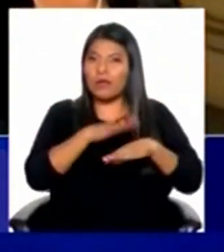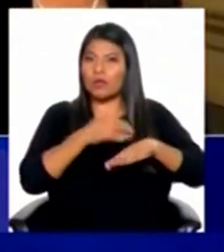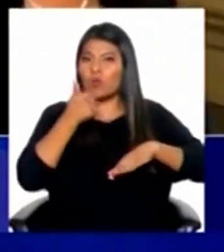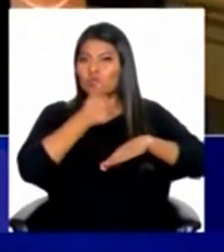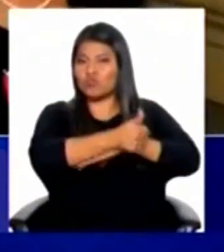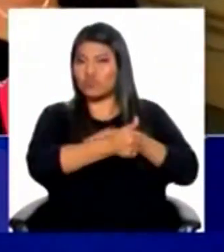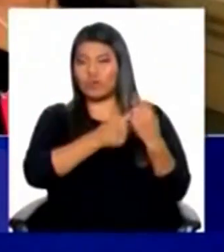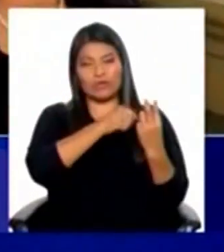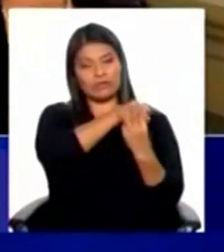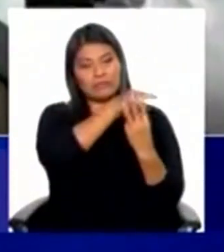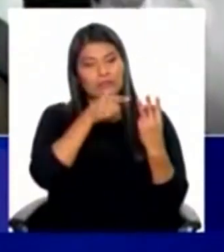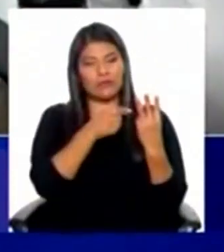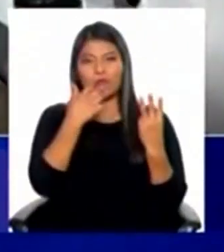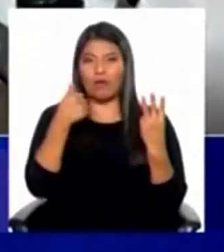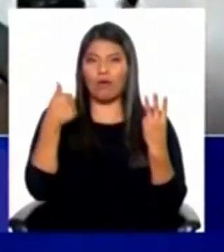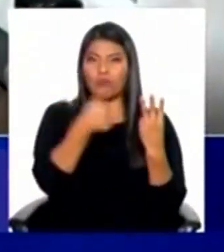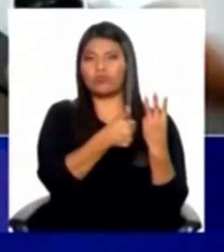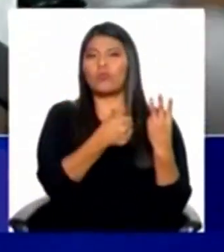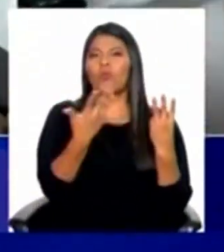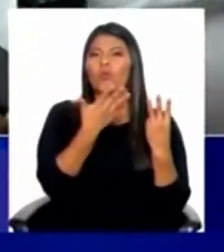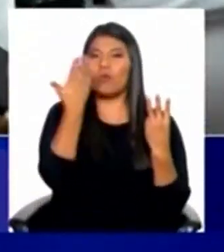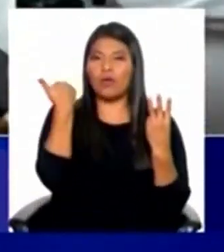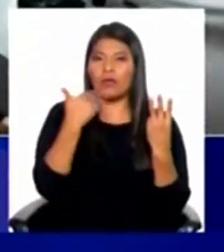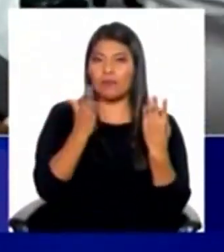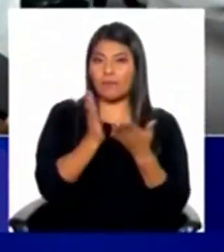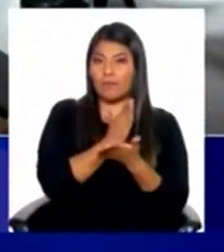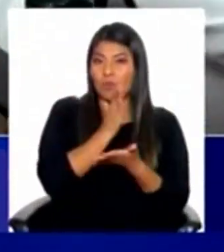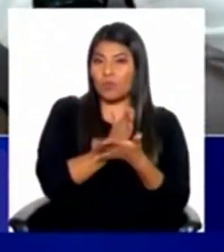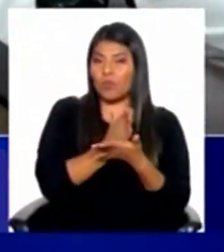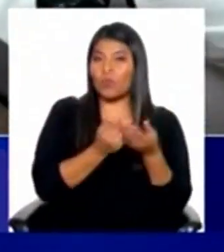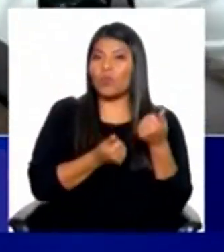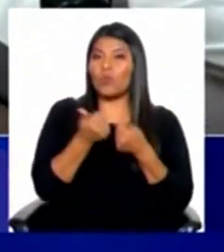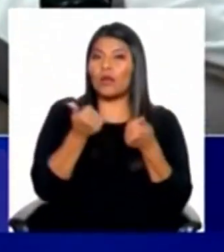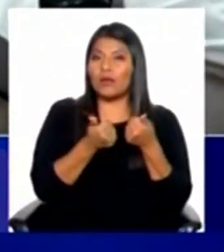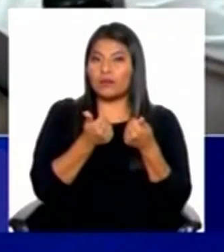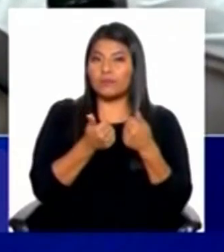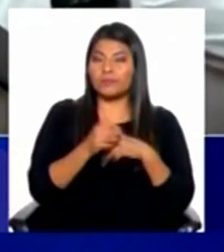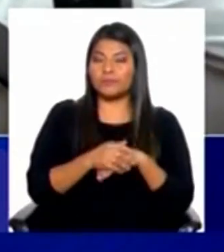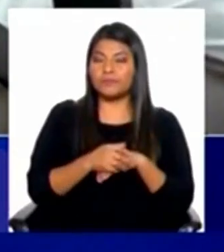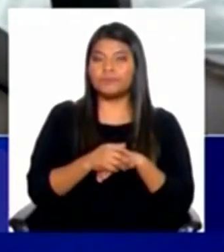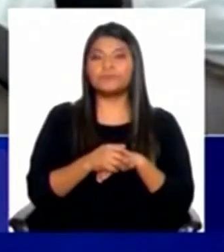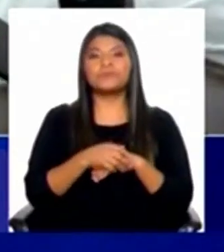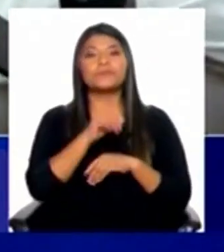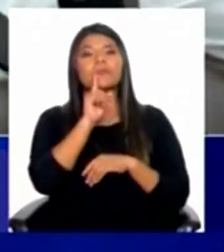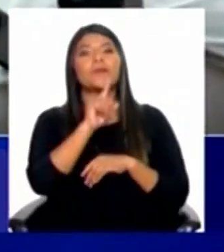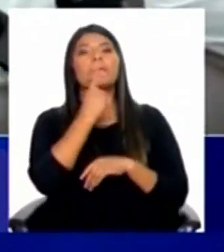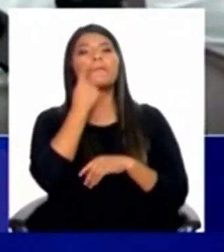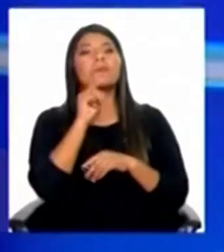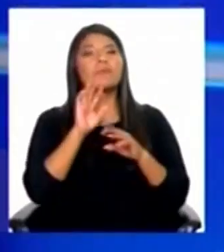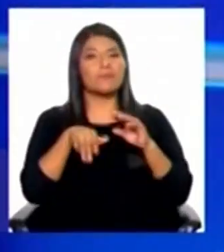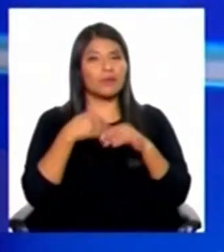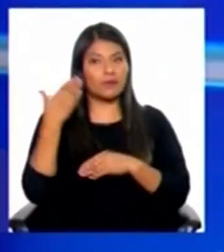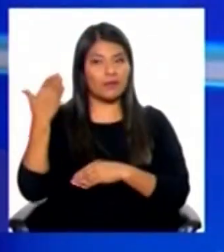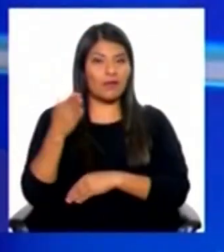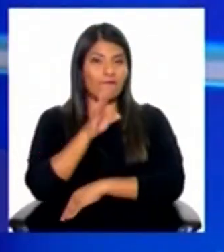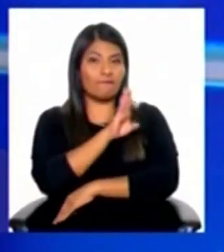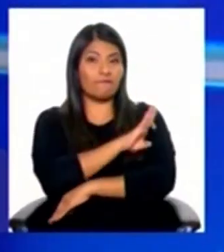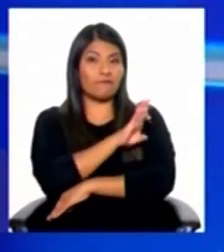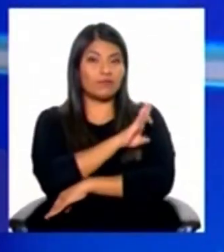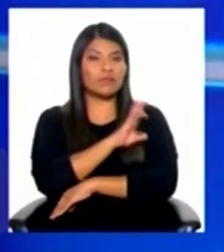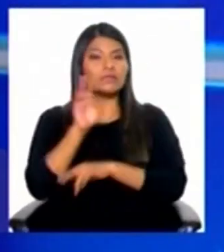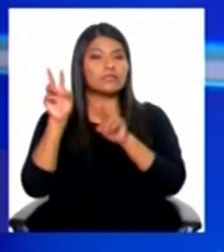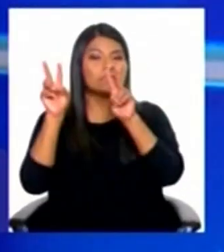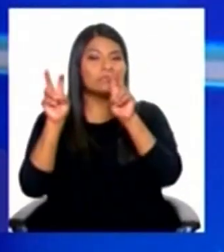personas? Debemos de recordar que nos encontramos todavía frente a una investigación incipiente. Ya. Es lo que la Corte Suprema ha señalado